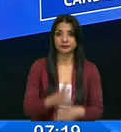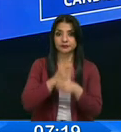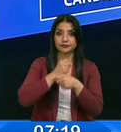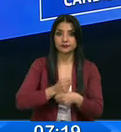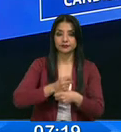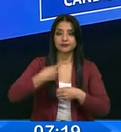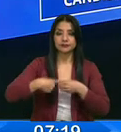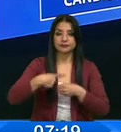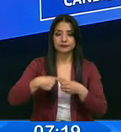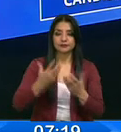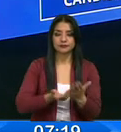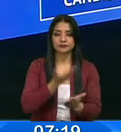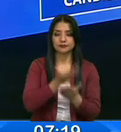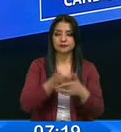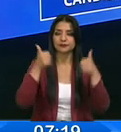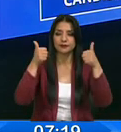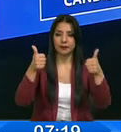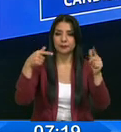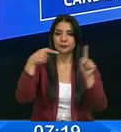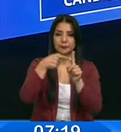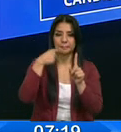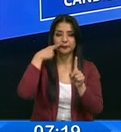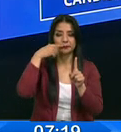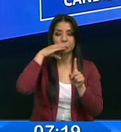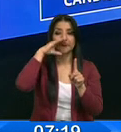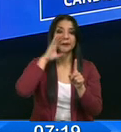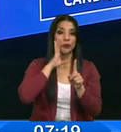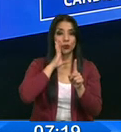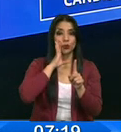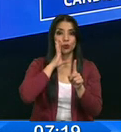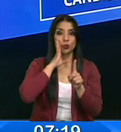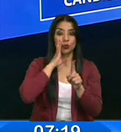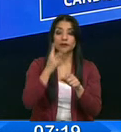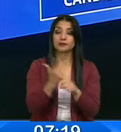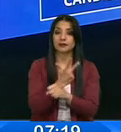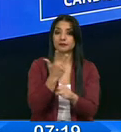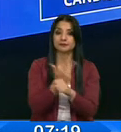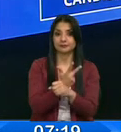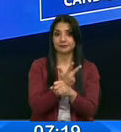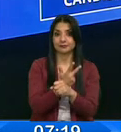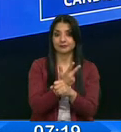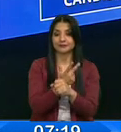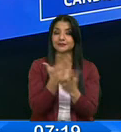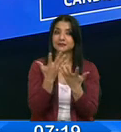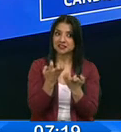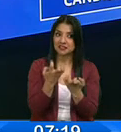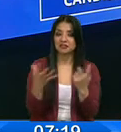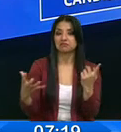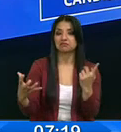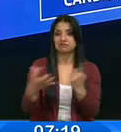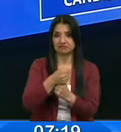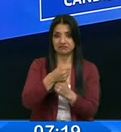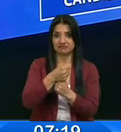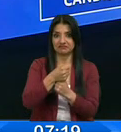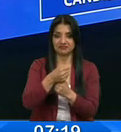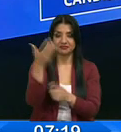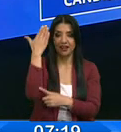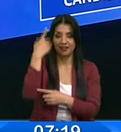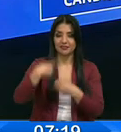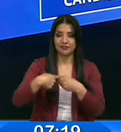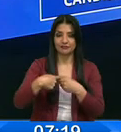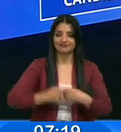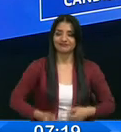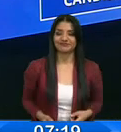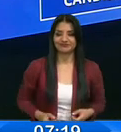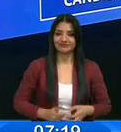de las propuestas de campaña del general Paco Moncayo, quien por tercera vez quiere pues llevar las riendas del cabildo quiteño.